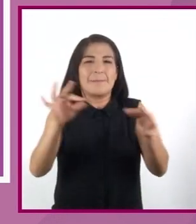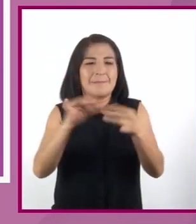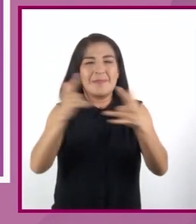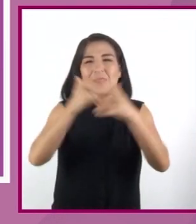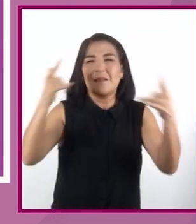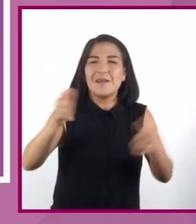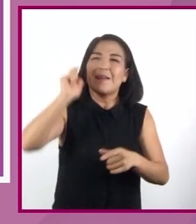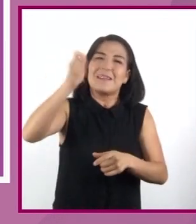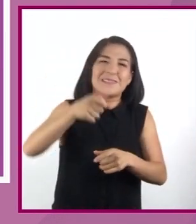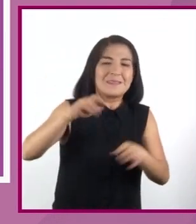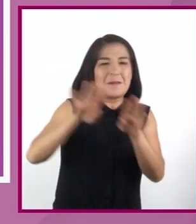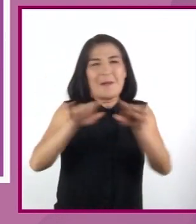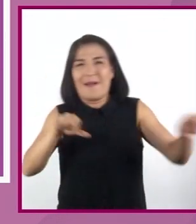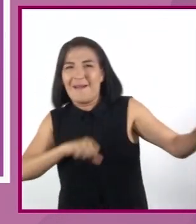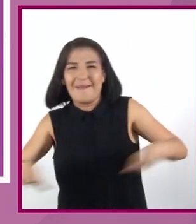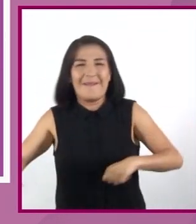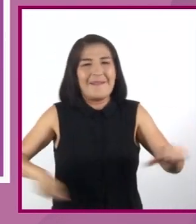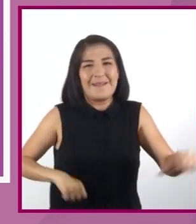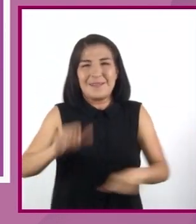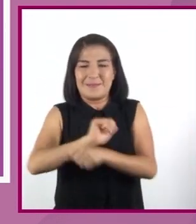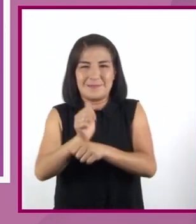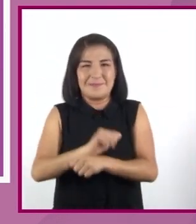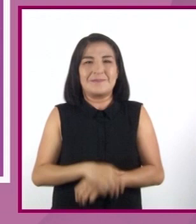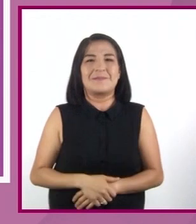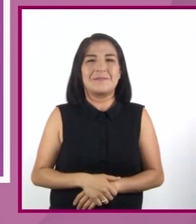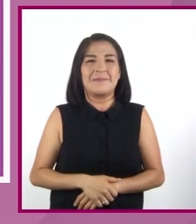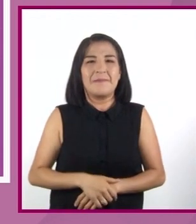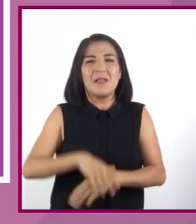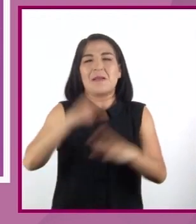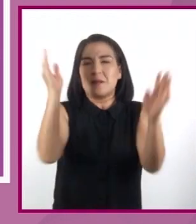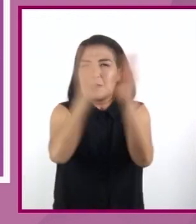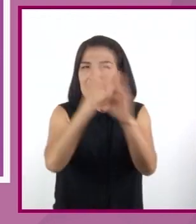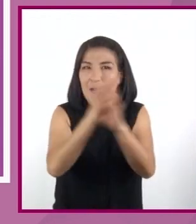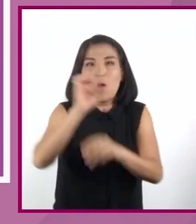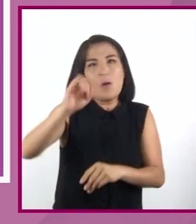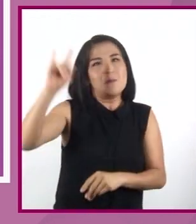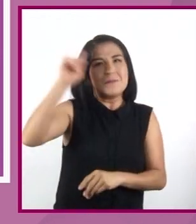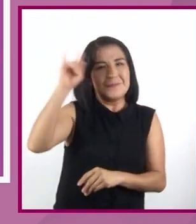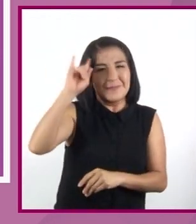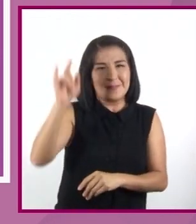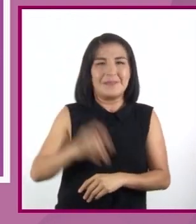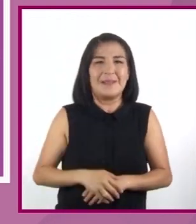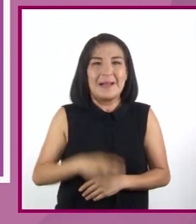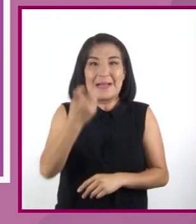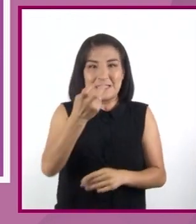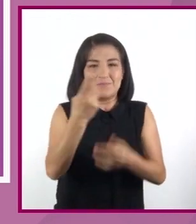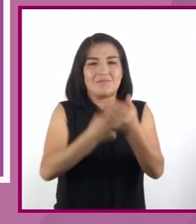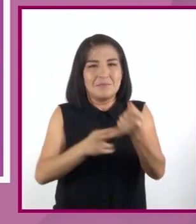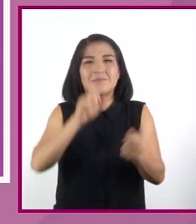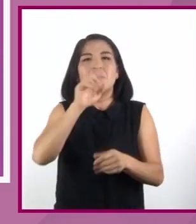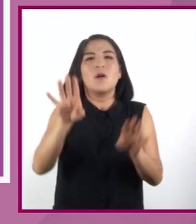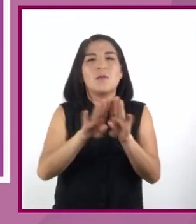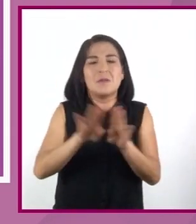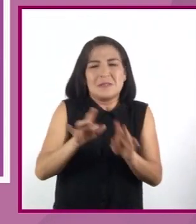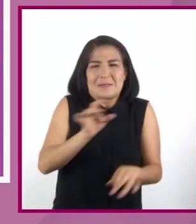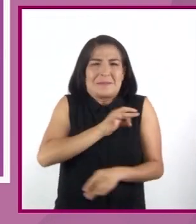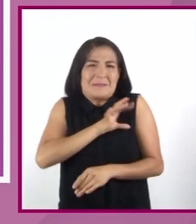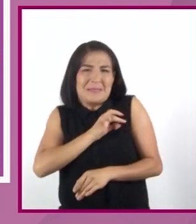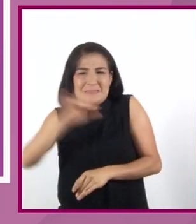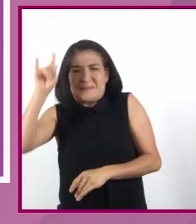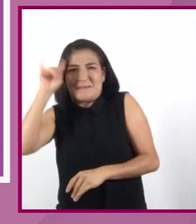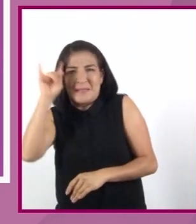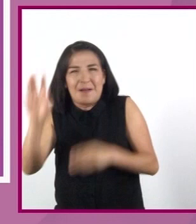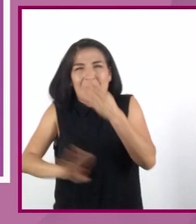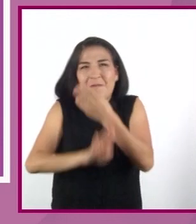hechos ficticios. Misterio y terror. Parte de un suceso sobrenatural, desconocido, oscuro y